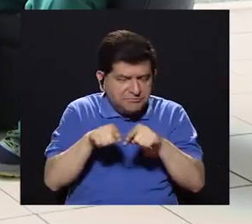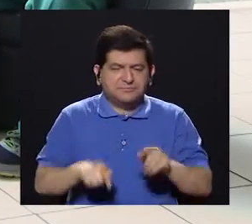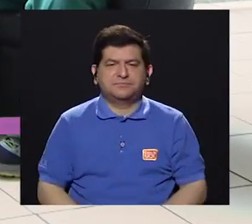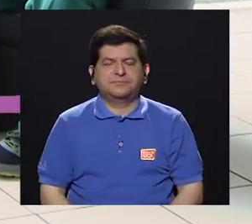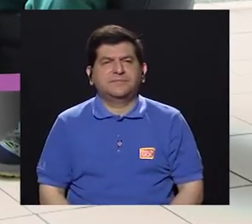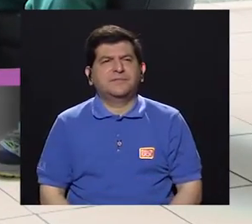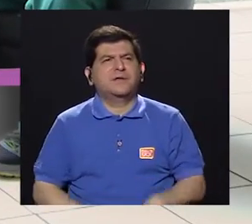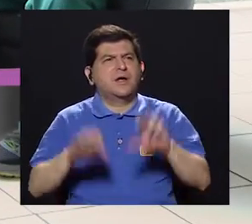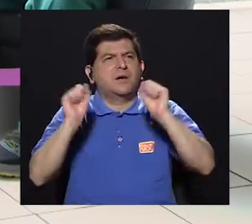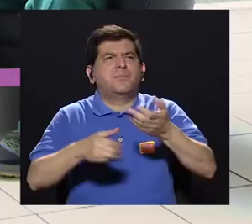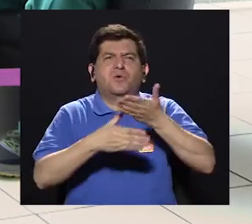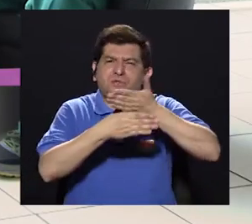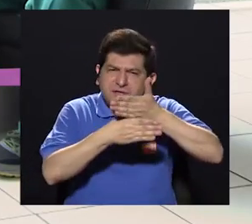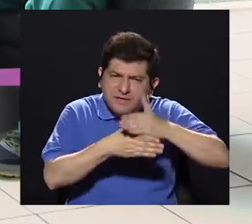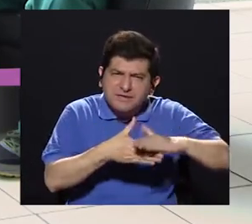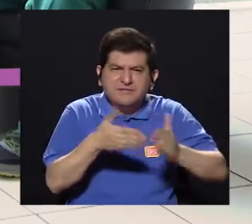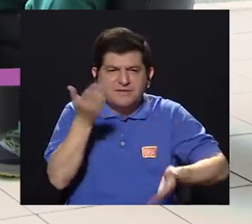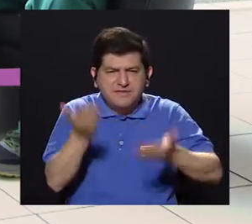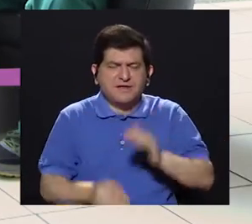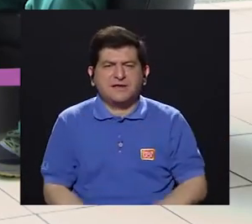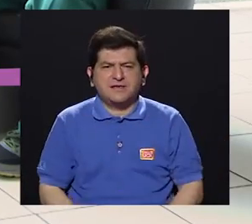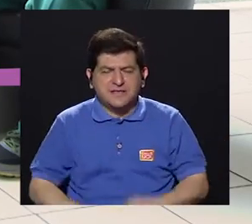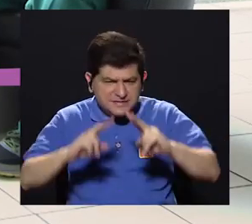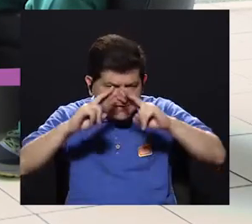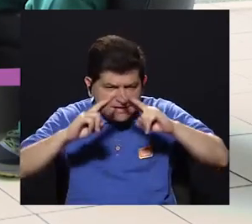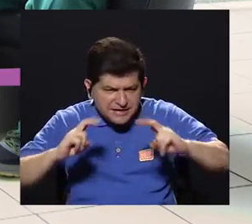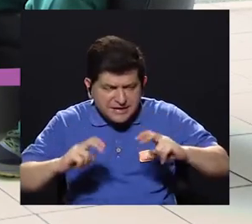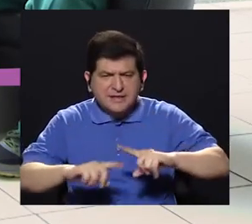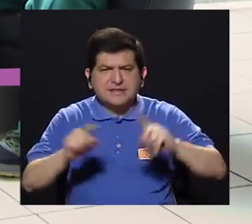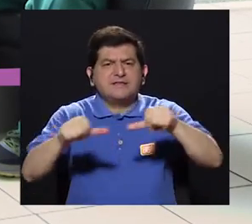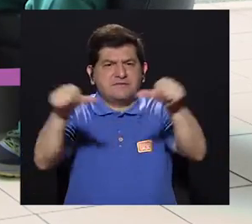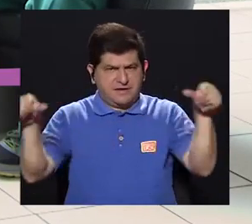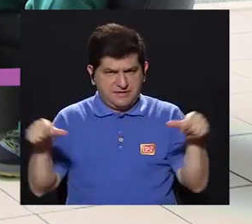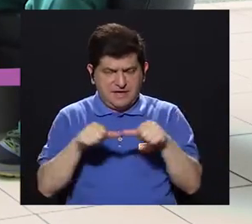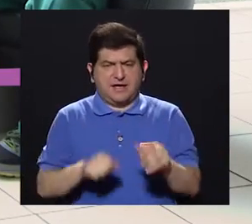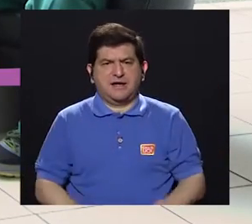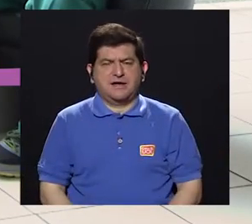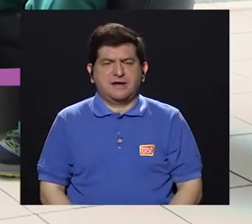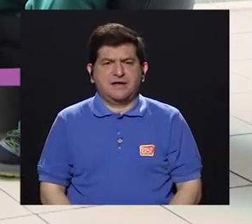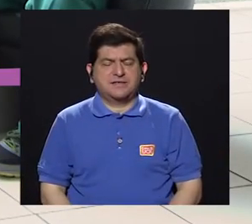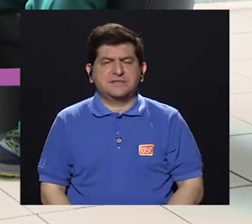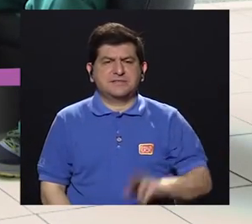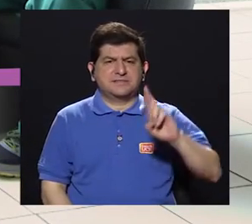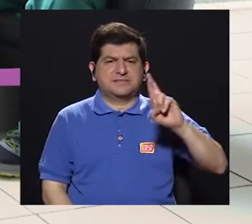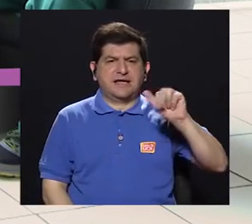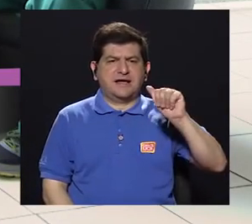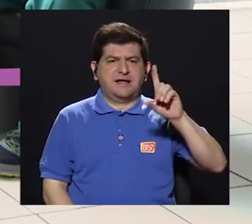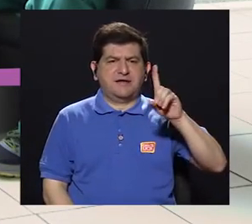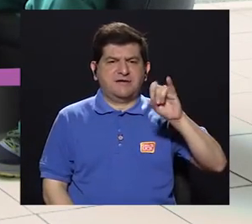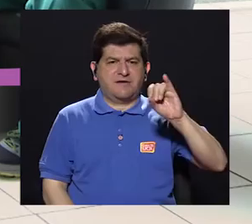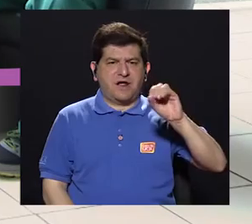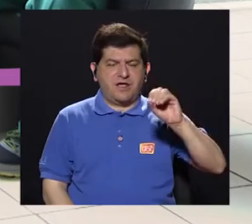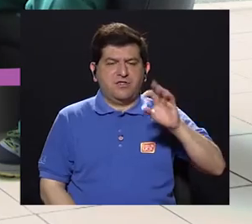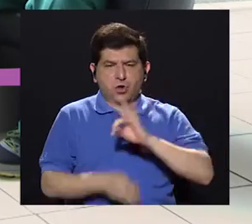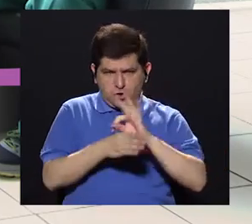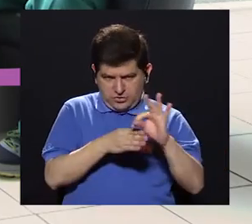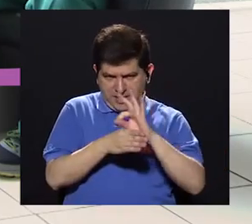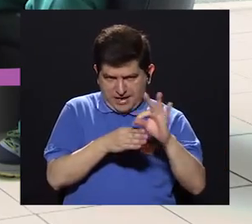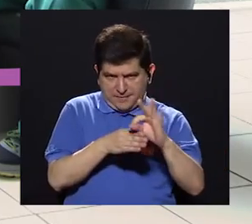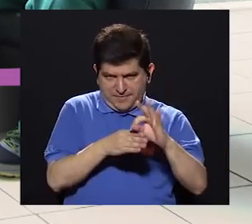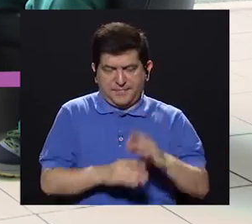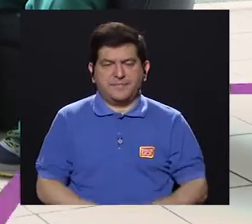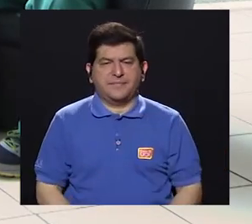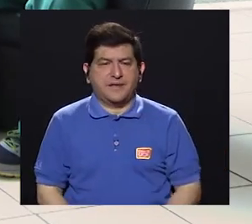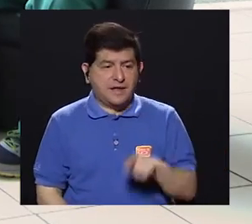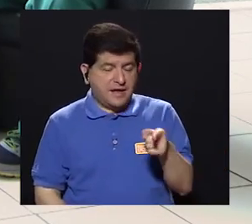Entonces, podríamos dividir la radiología en varios campos, ¿verdad? Está la parte de radioterapia, que como todos lo